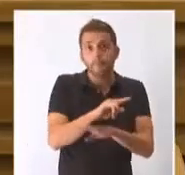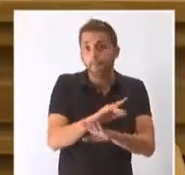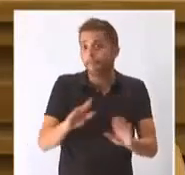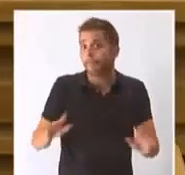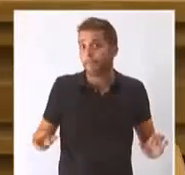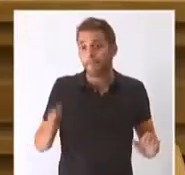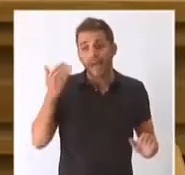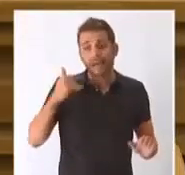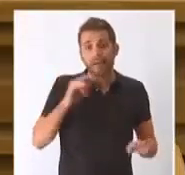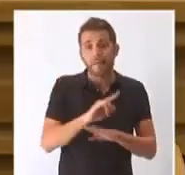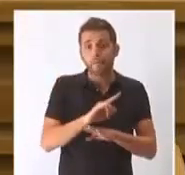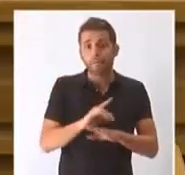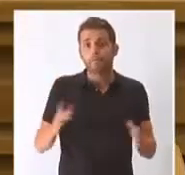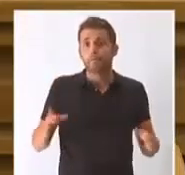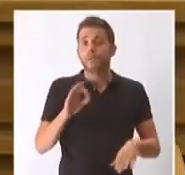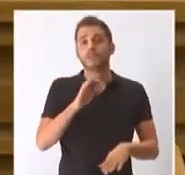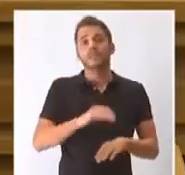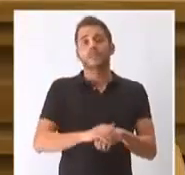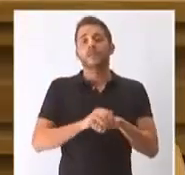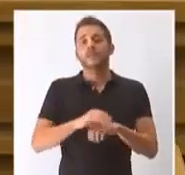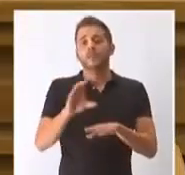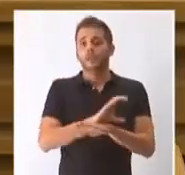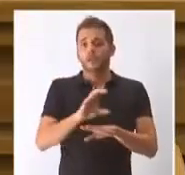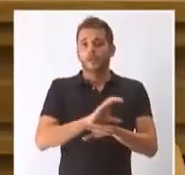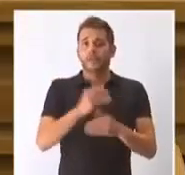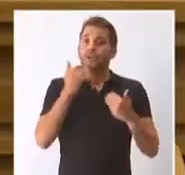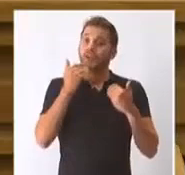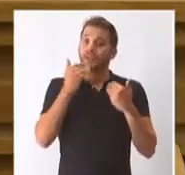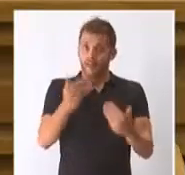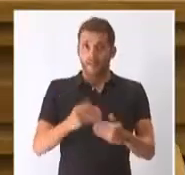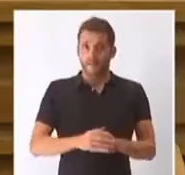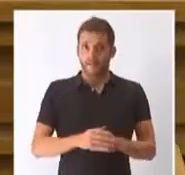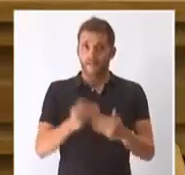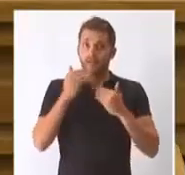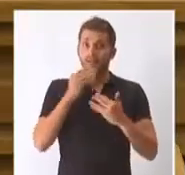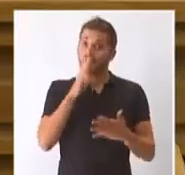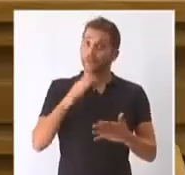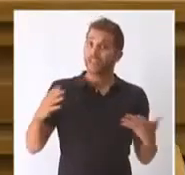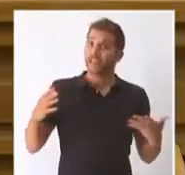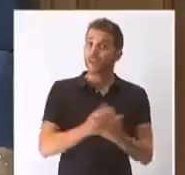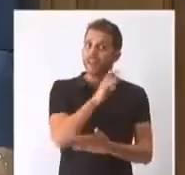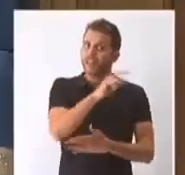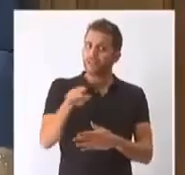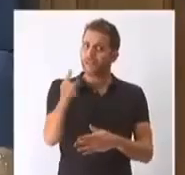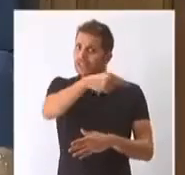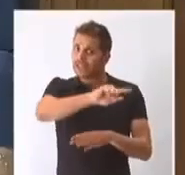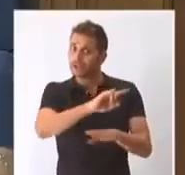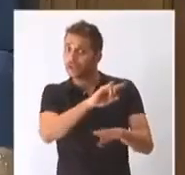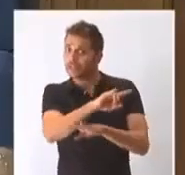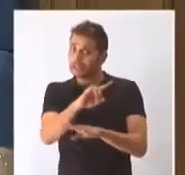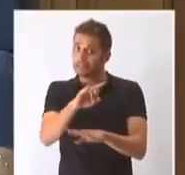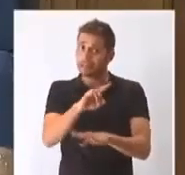bueno pues querido consejero muchas gracias porque incluso todos los que estuvieron estafados y engañados por